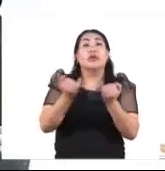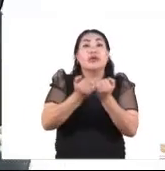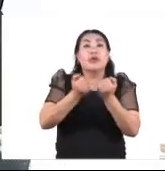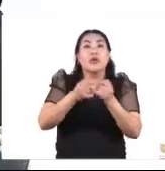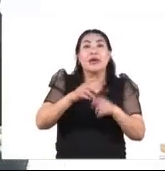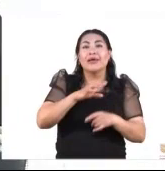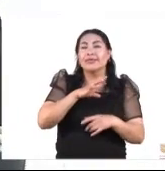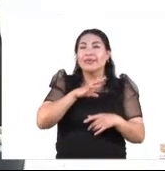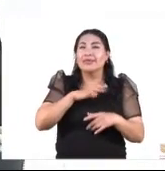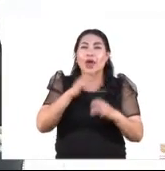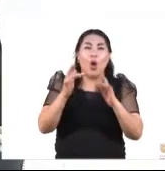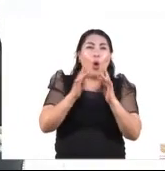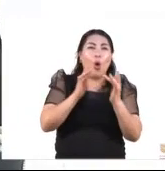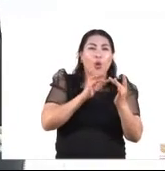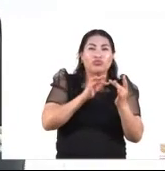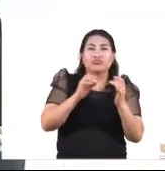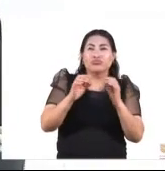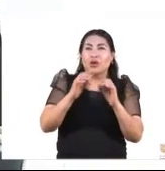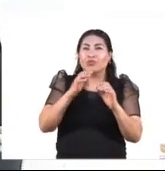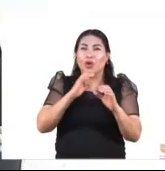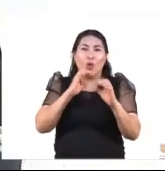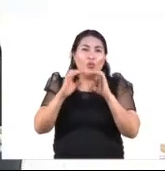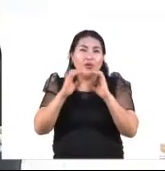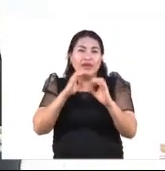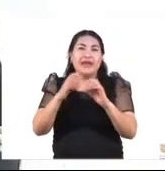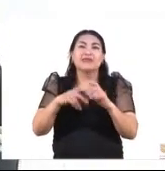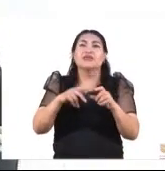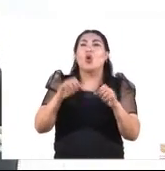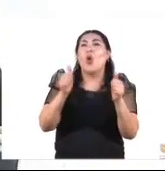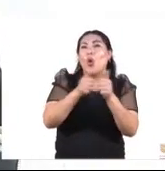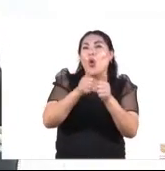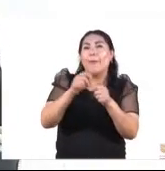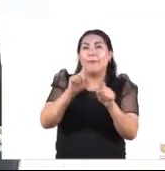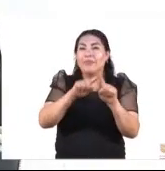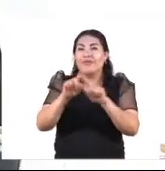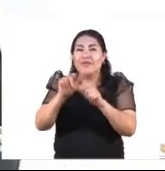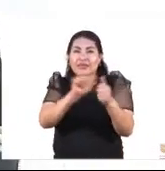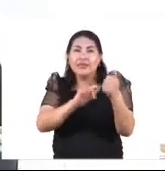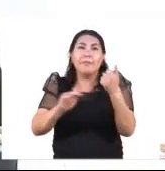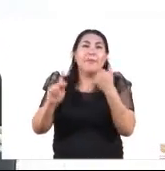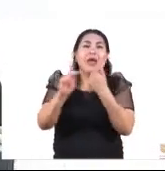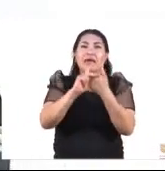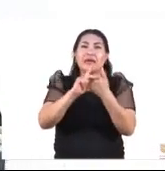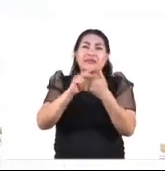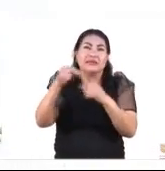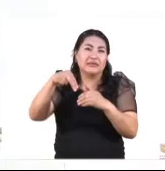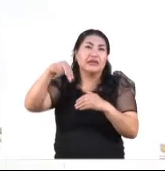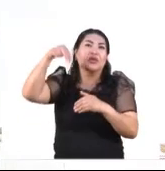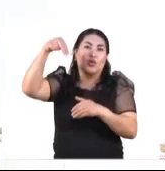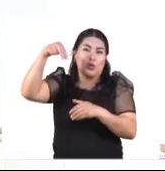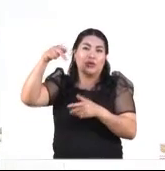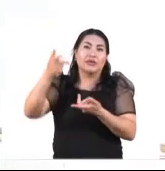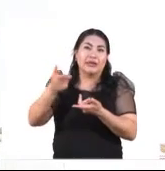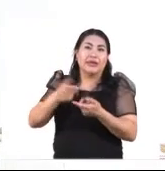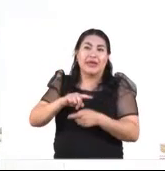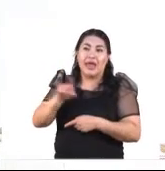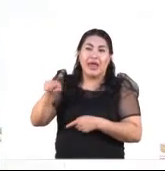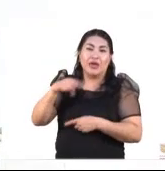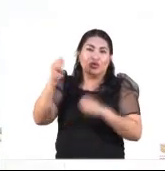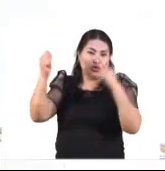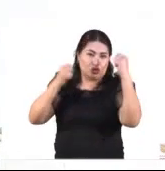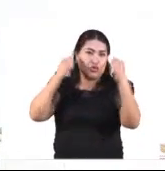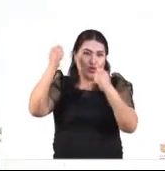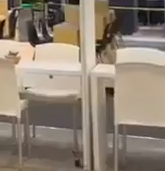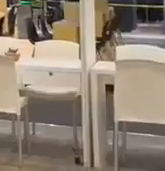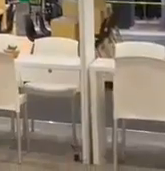los tour operadores de los países vecinos del norte, principalmente emisores de corrientes turísticas